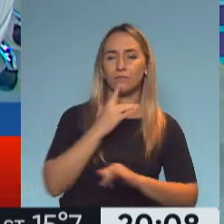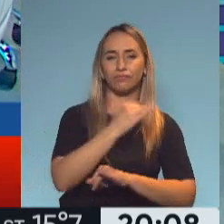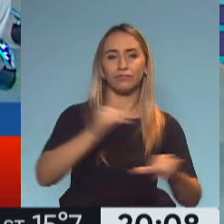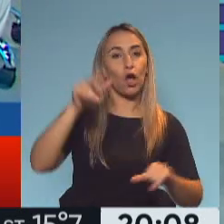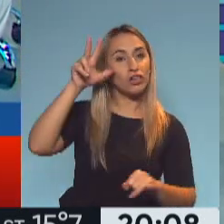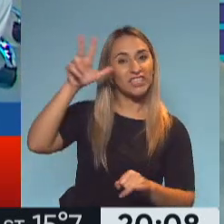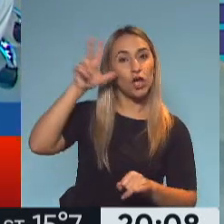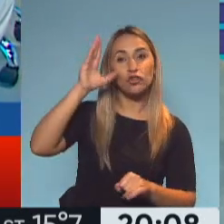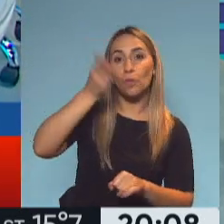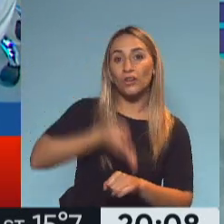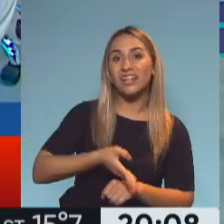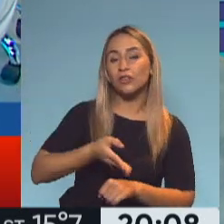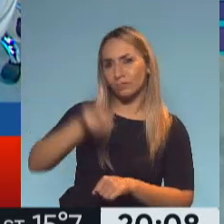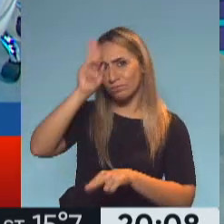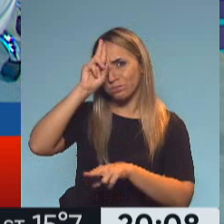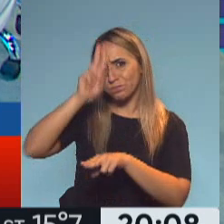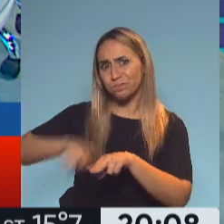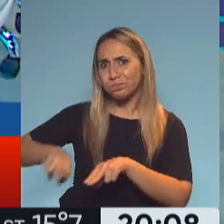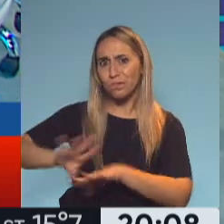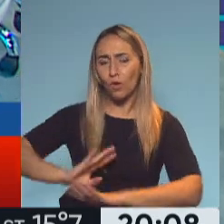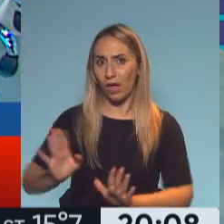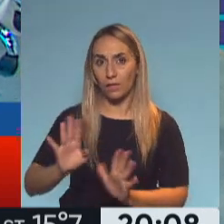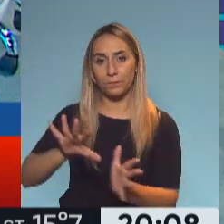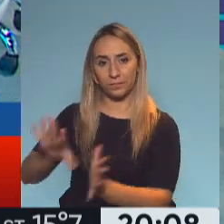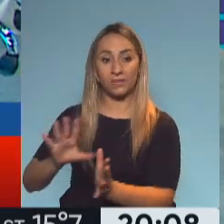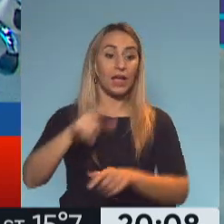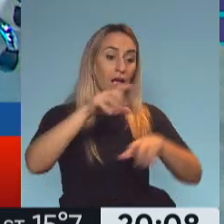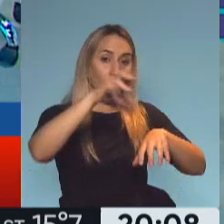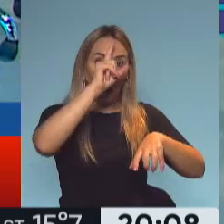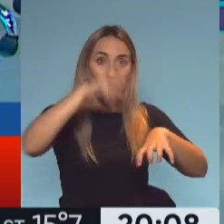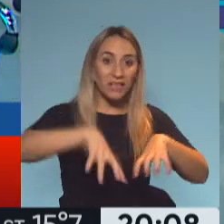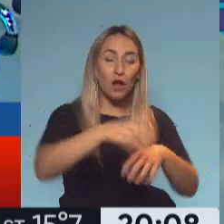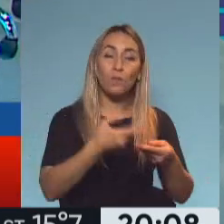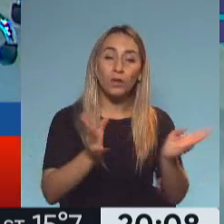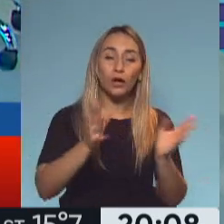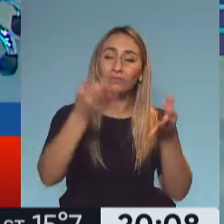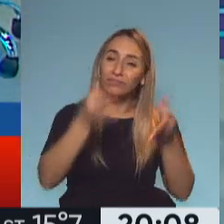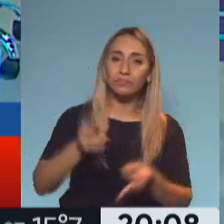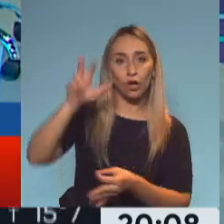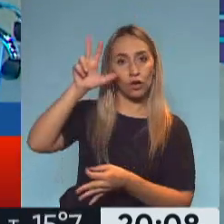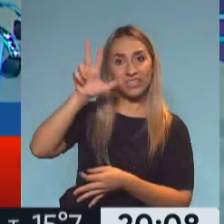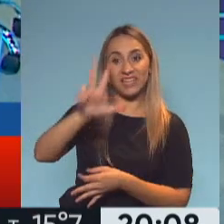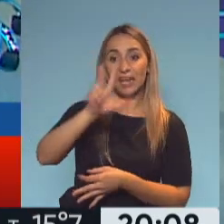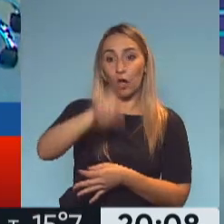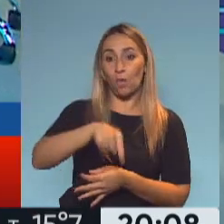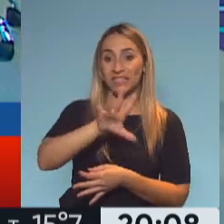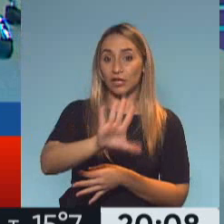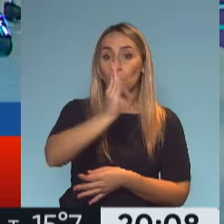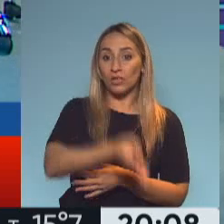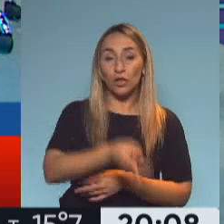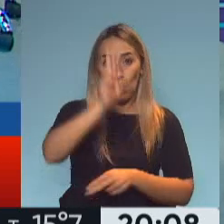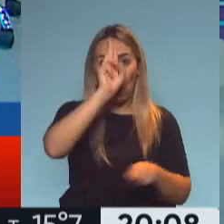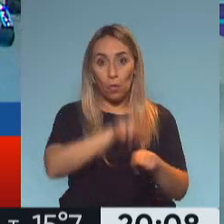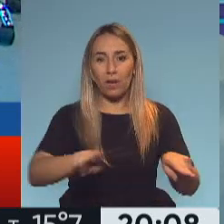¿Sí? Esto es del sector privado. El sector público, como bien vos dijiste, está en 83,5%. Pero fíjate en esta plaquita que preparamos